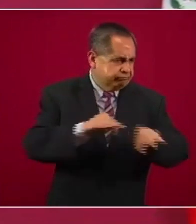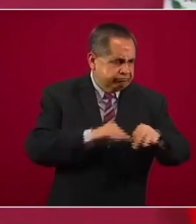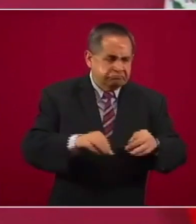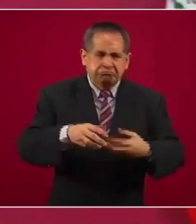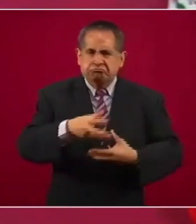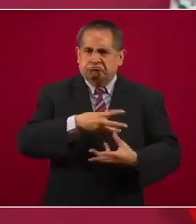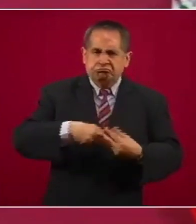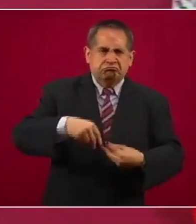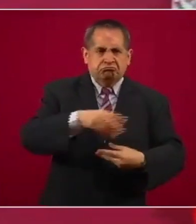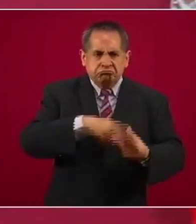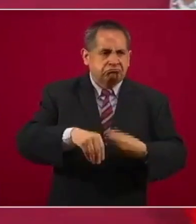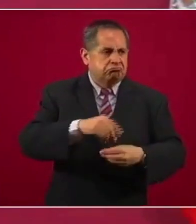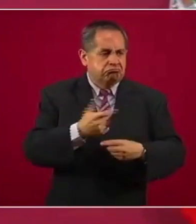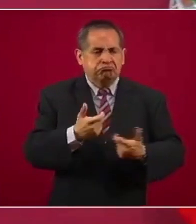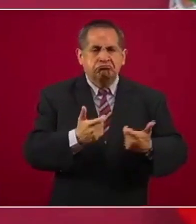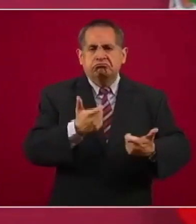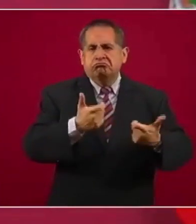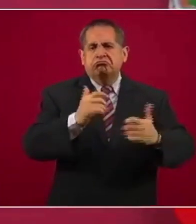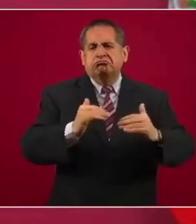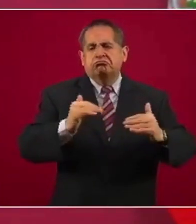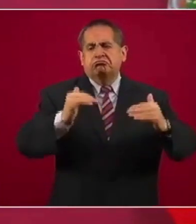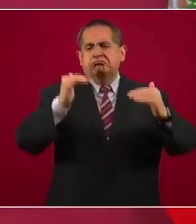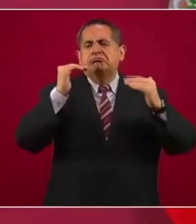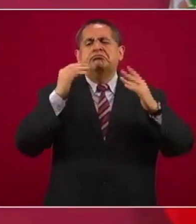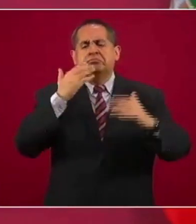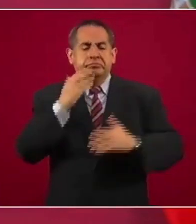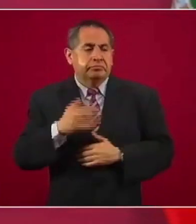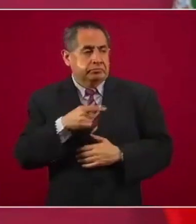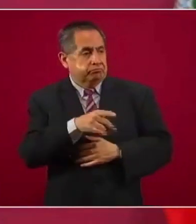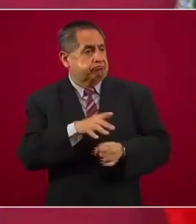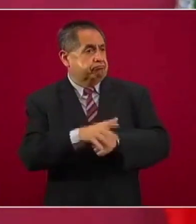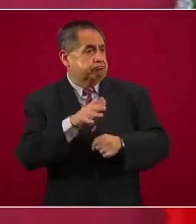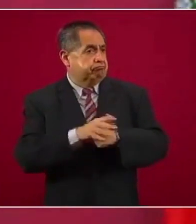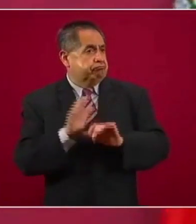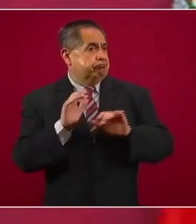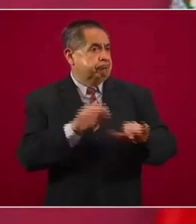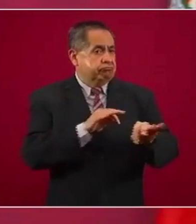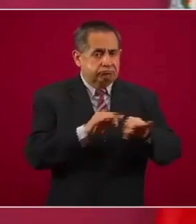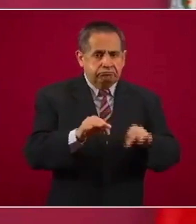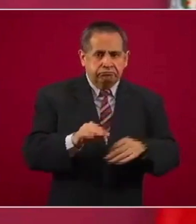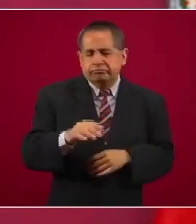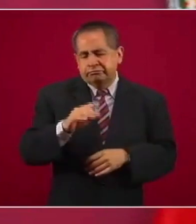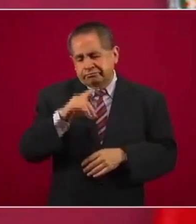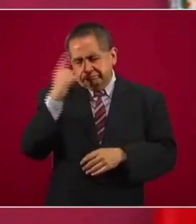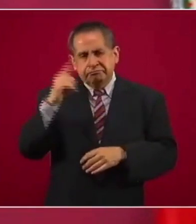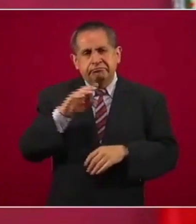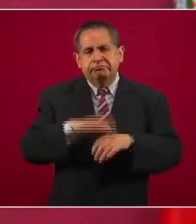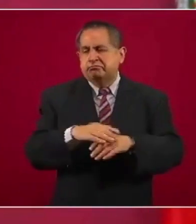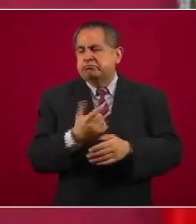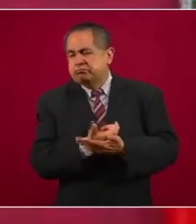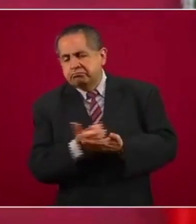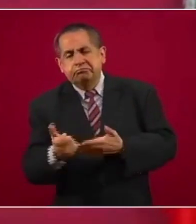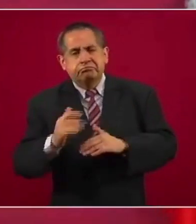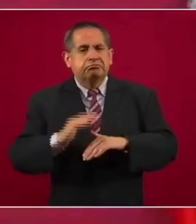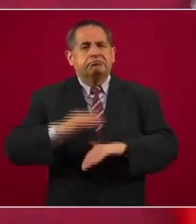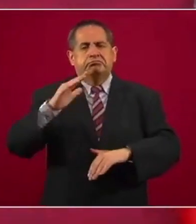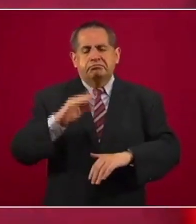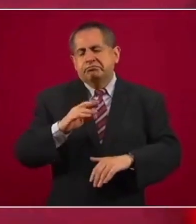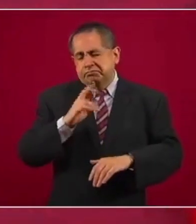Y al ver oportunidades de empleo, tiene que aumentar el salario